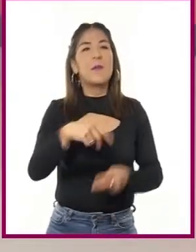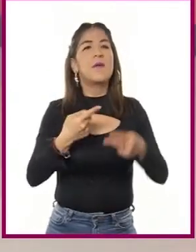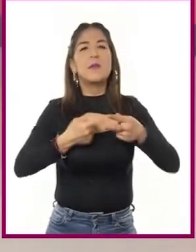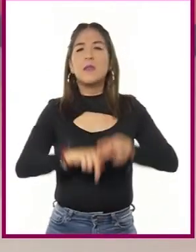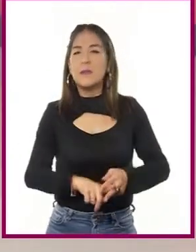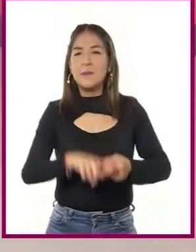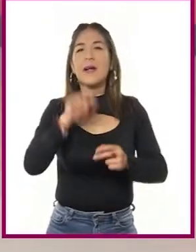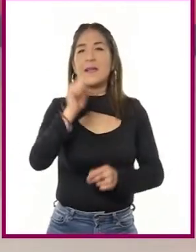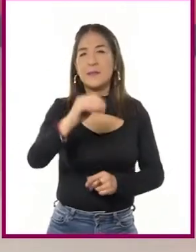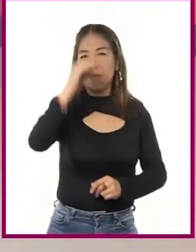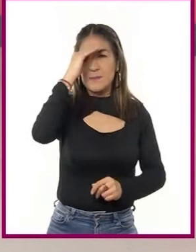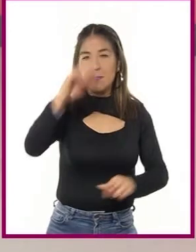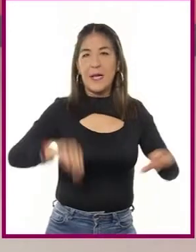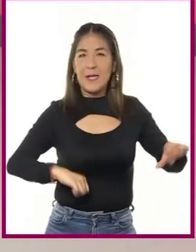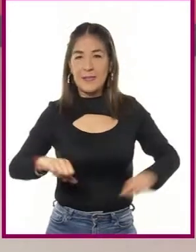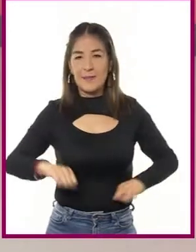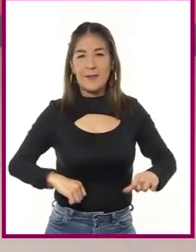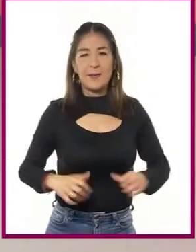de reflexión.